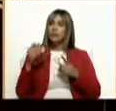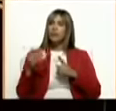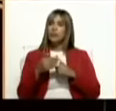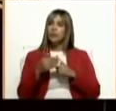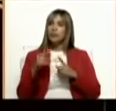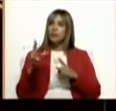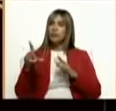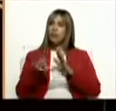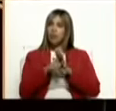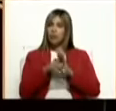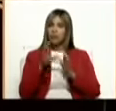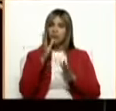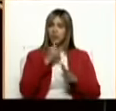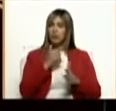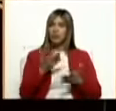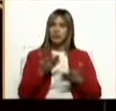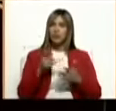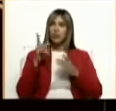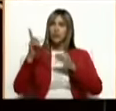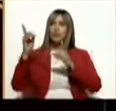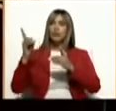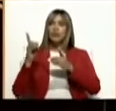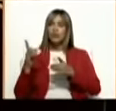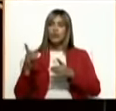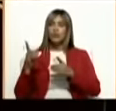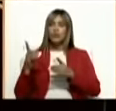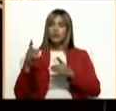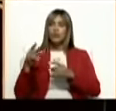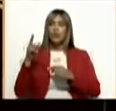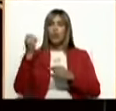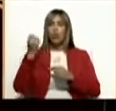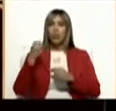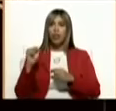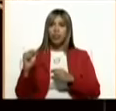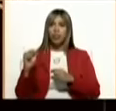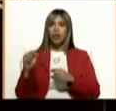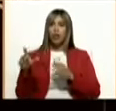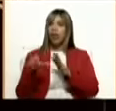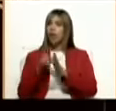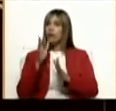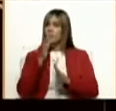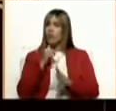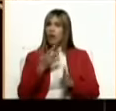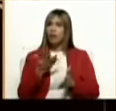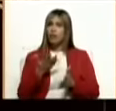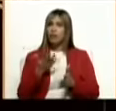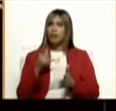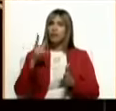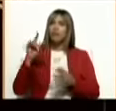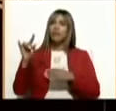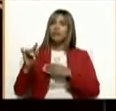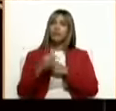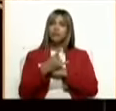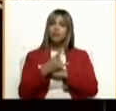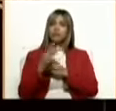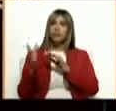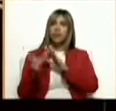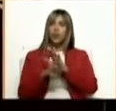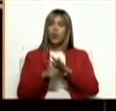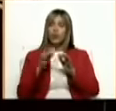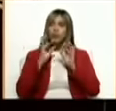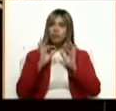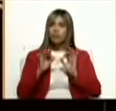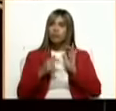ilegal, una decisión ilegítima, un verdadero fraude, como luego fue